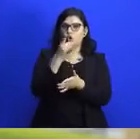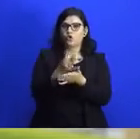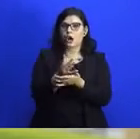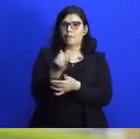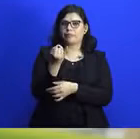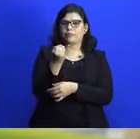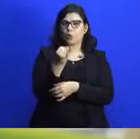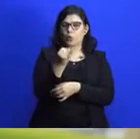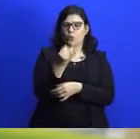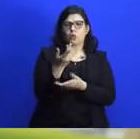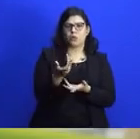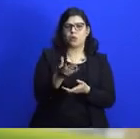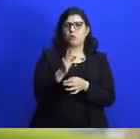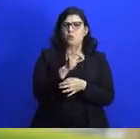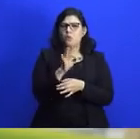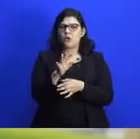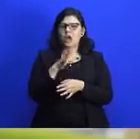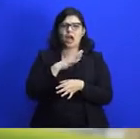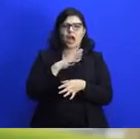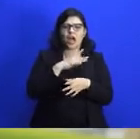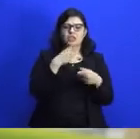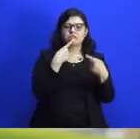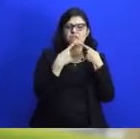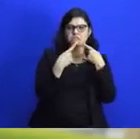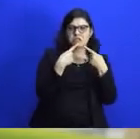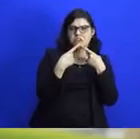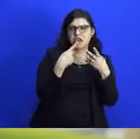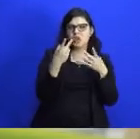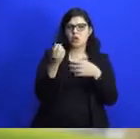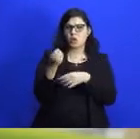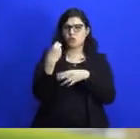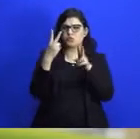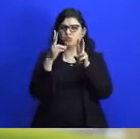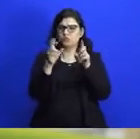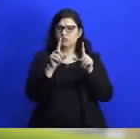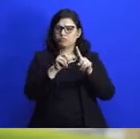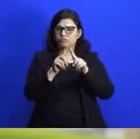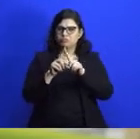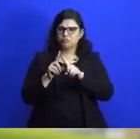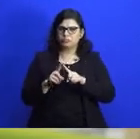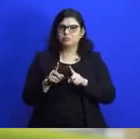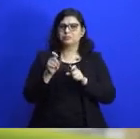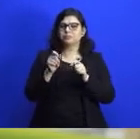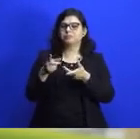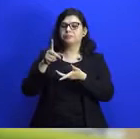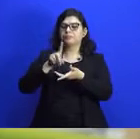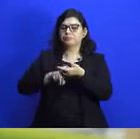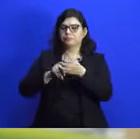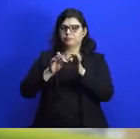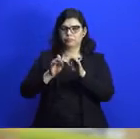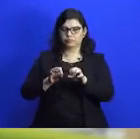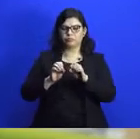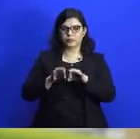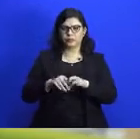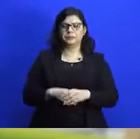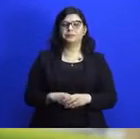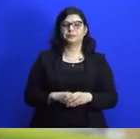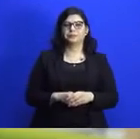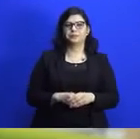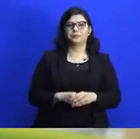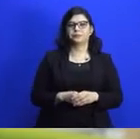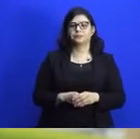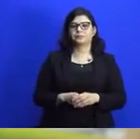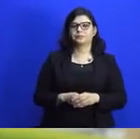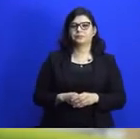junio. Pueden encontrar charlas, webinars, recordatorios constantemente, incluso referencias visuales dentro de la oficina al respecto. Es además un mensaje